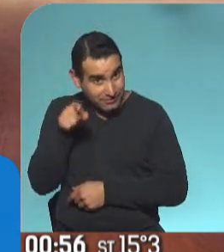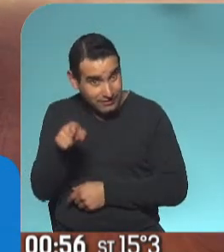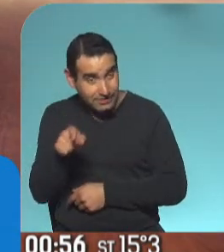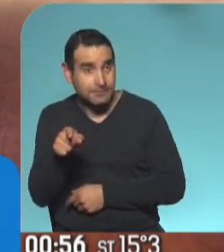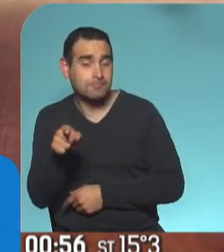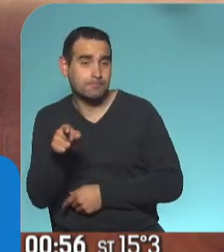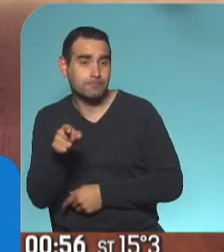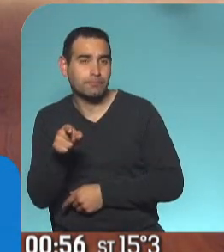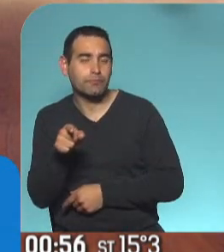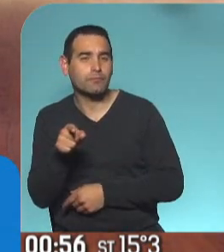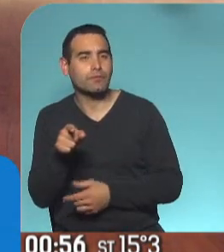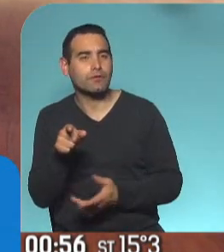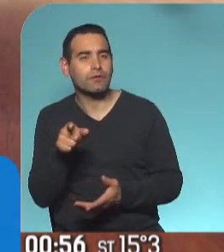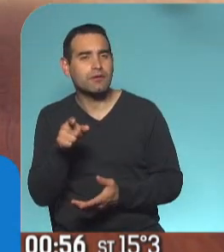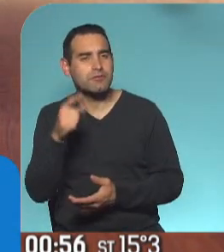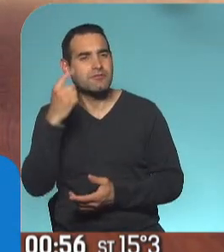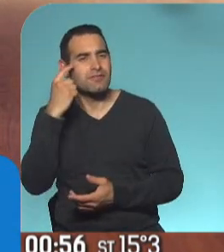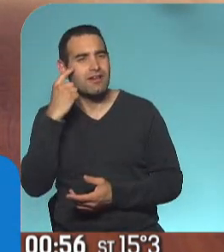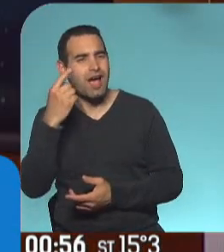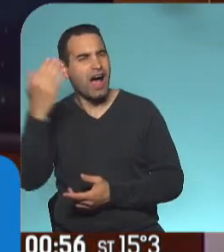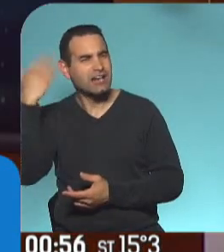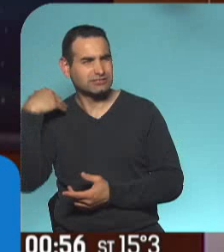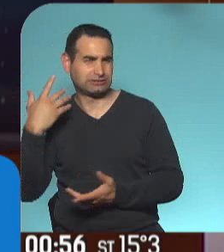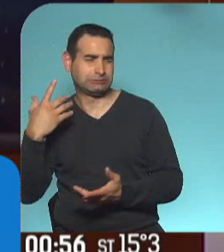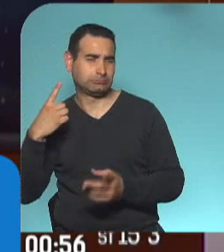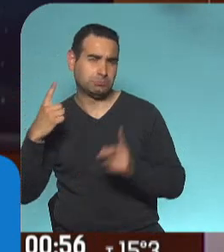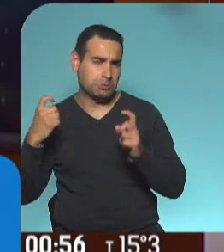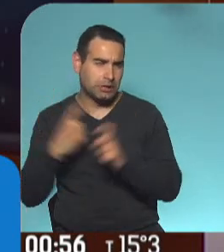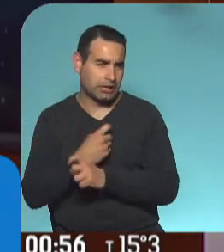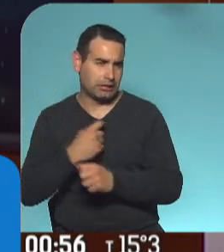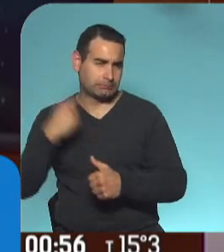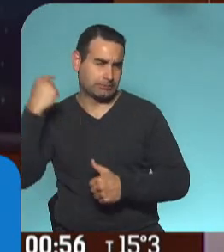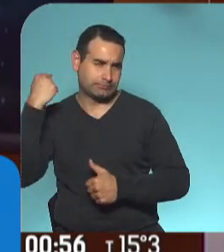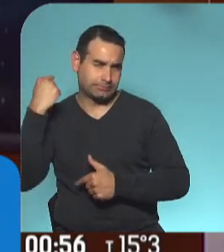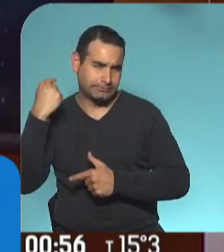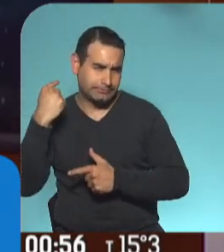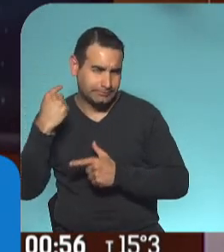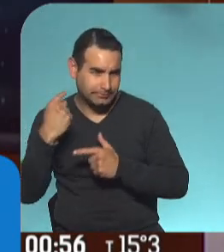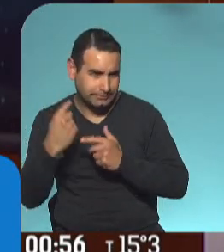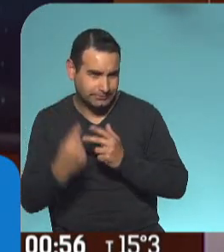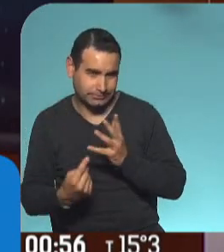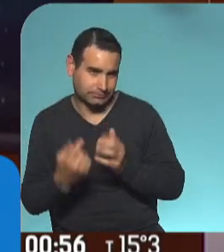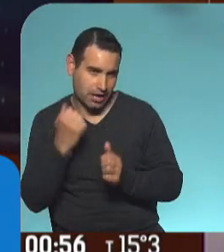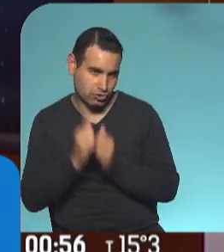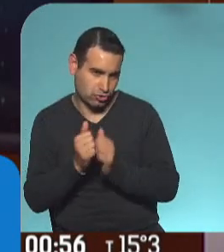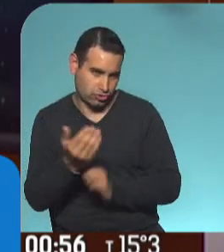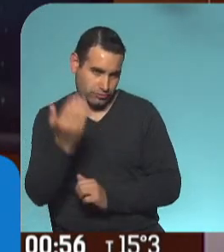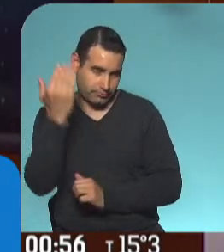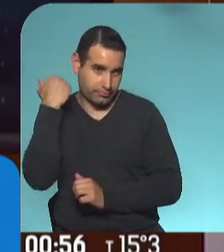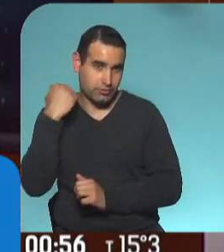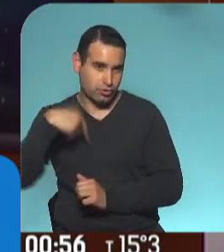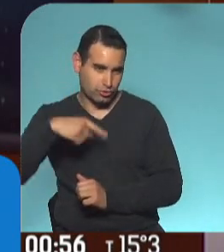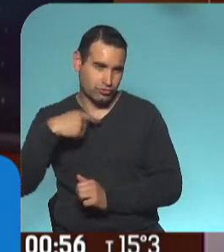de dejar atrás la mochila pesada histórica que tenemos los que tenemos